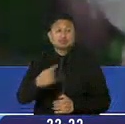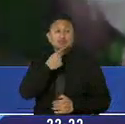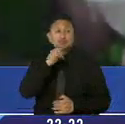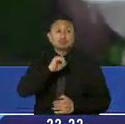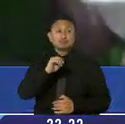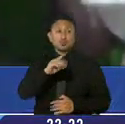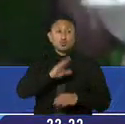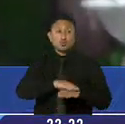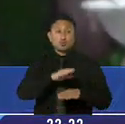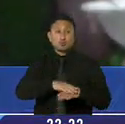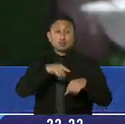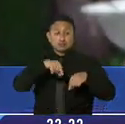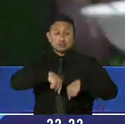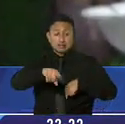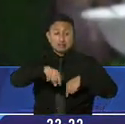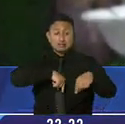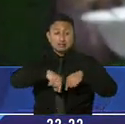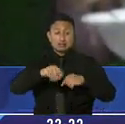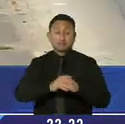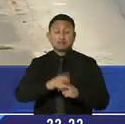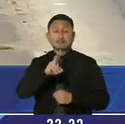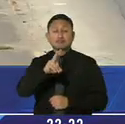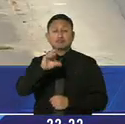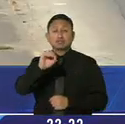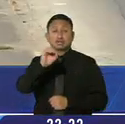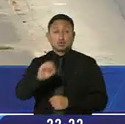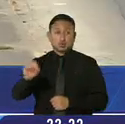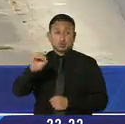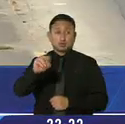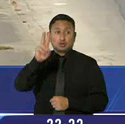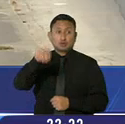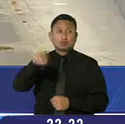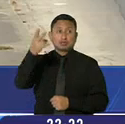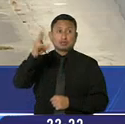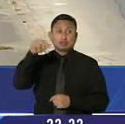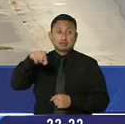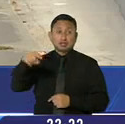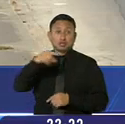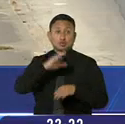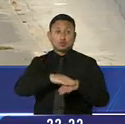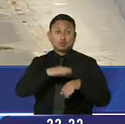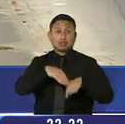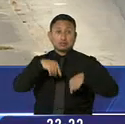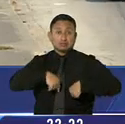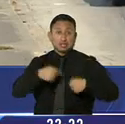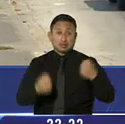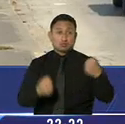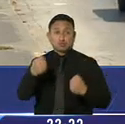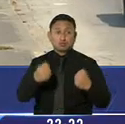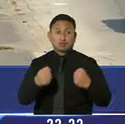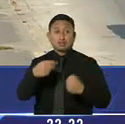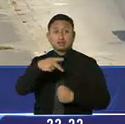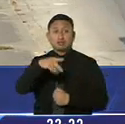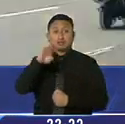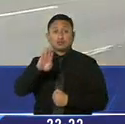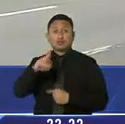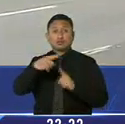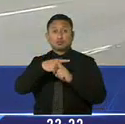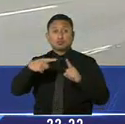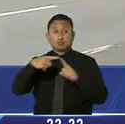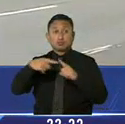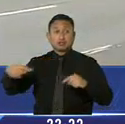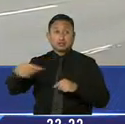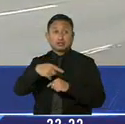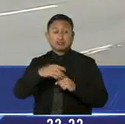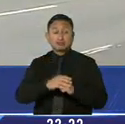de tránsito, pues el 20 de octubre del 2017 estuvo involucrado en un accidente de tránsito en el kilómetro 4.5 de la avenida Carlos Julio